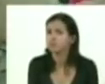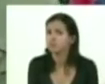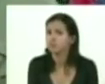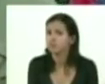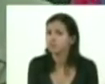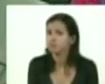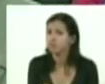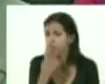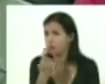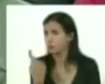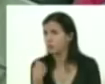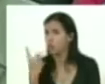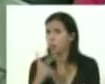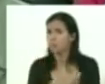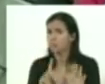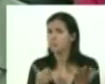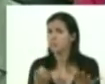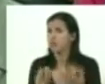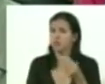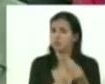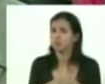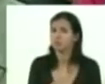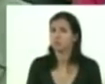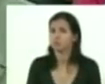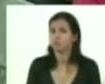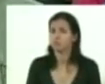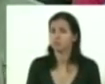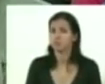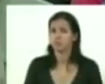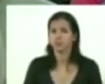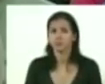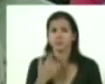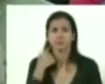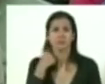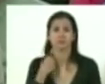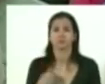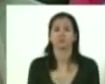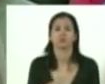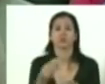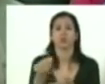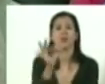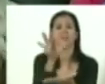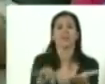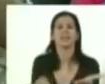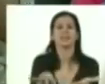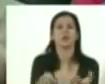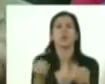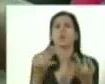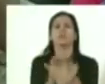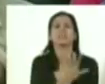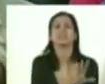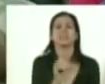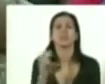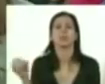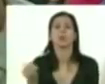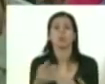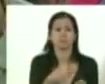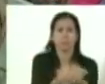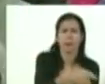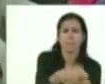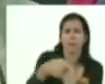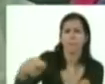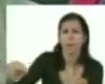Terminó el año 2016 entregando la tarjeta 500.000 de los hogares de la patria